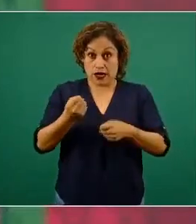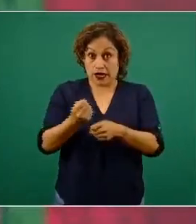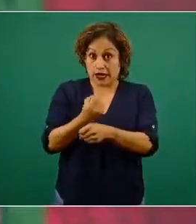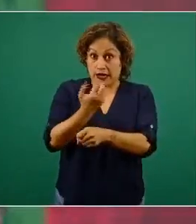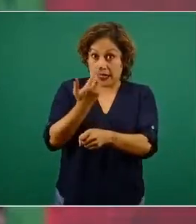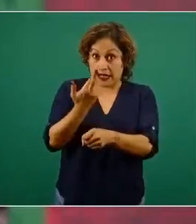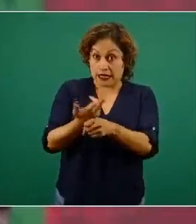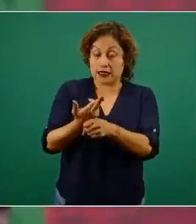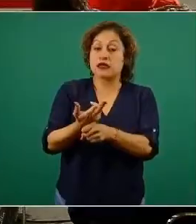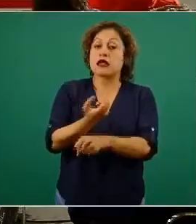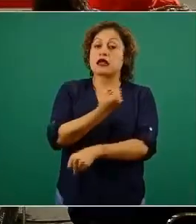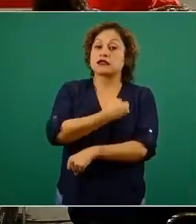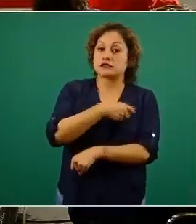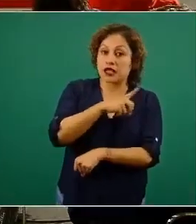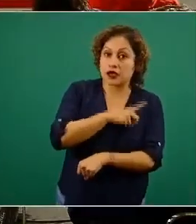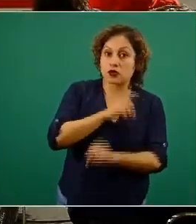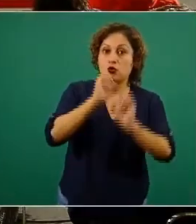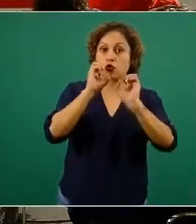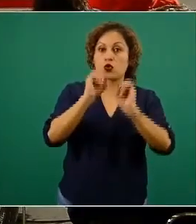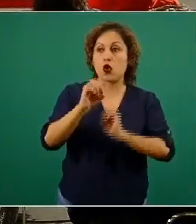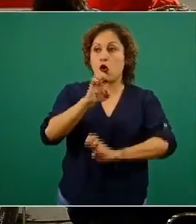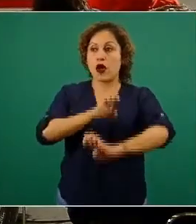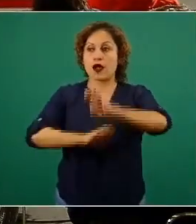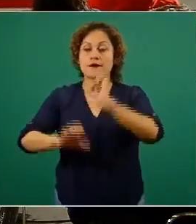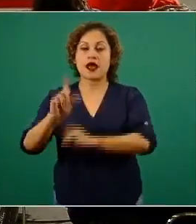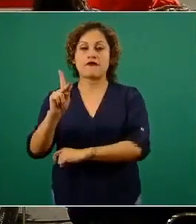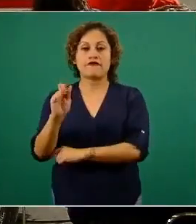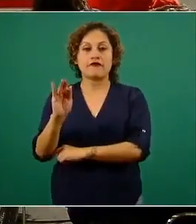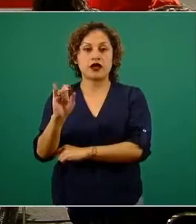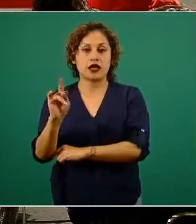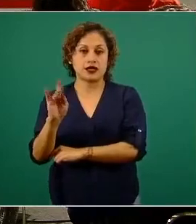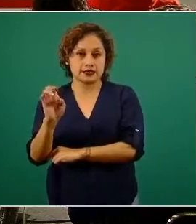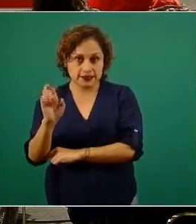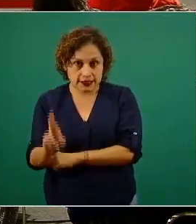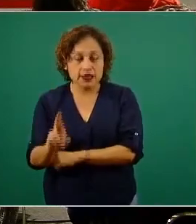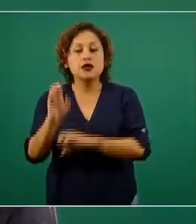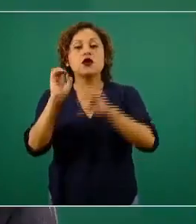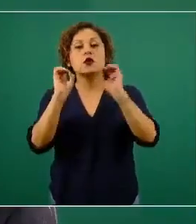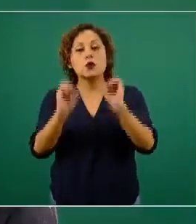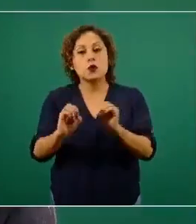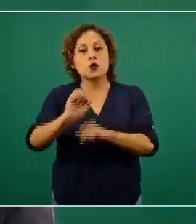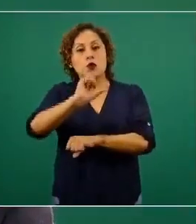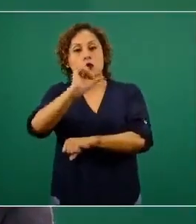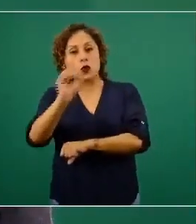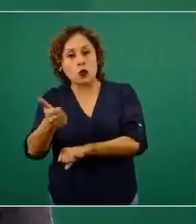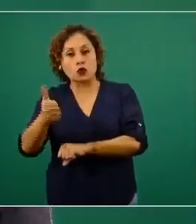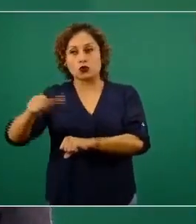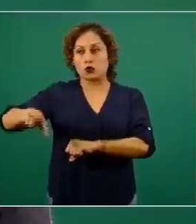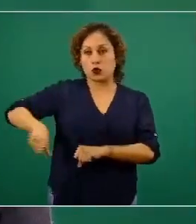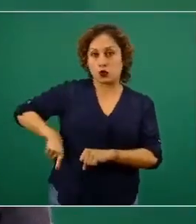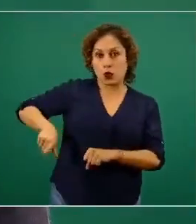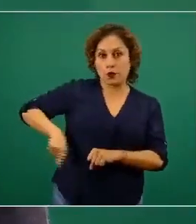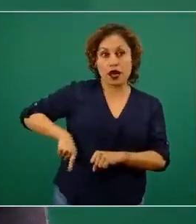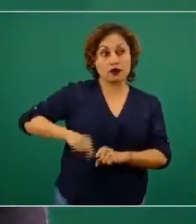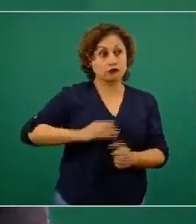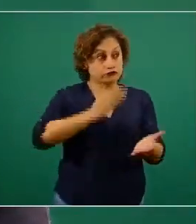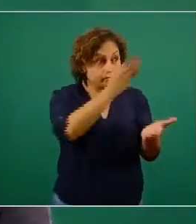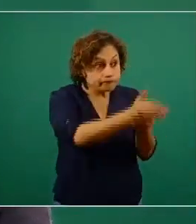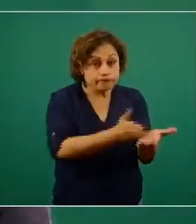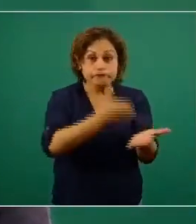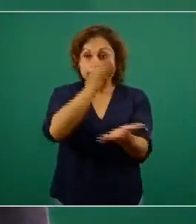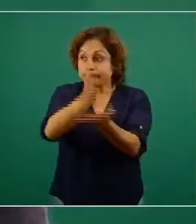de vacunación que producen vacunas haciendo visitas casa por casa, porque no tiene atribuciones para hacerlo